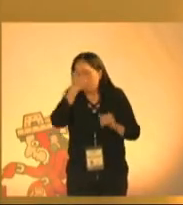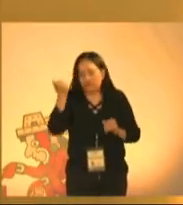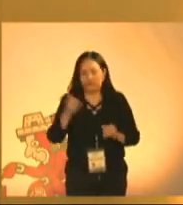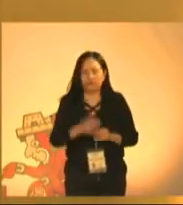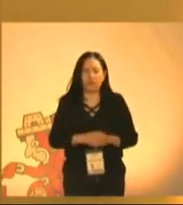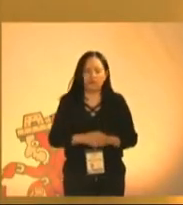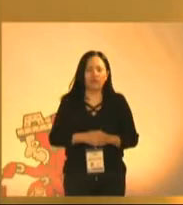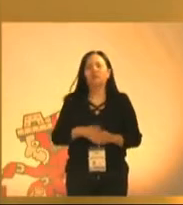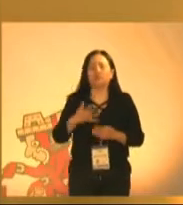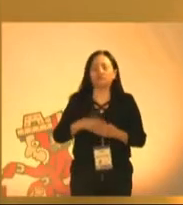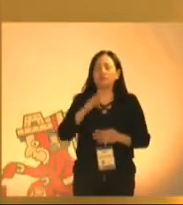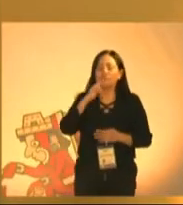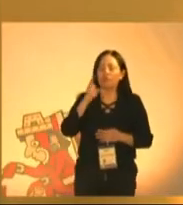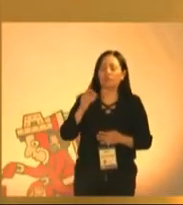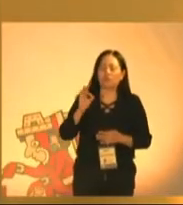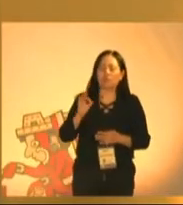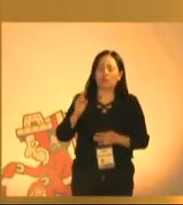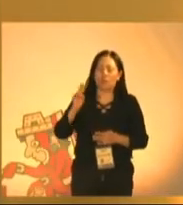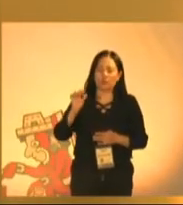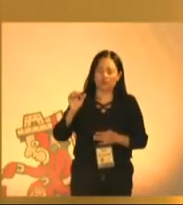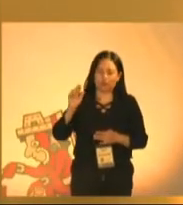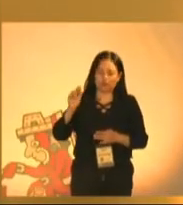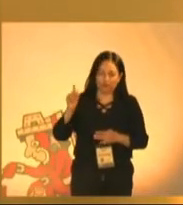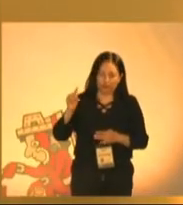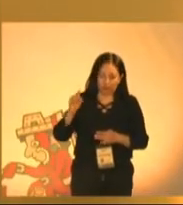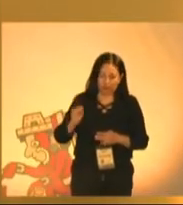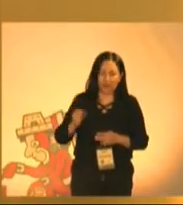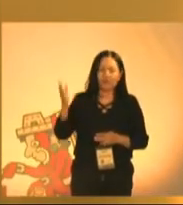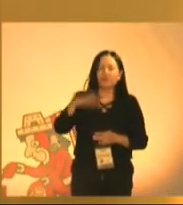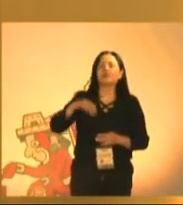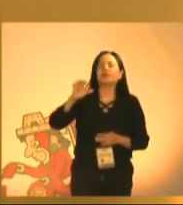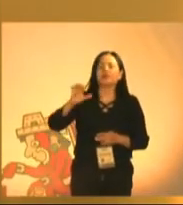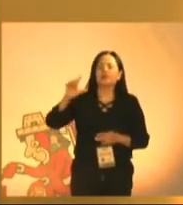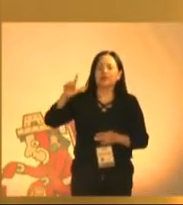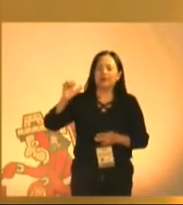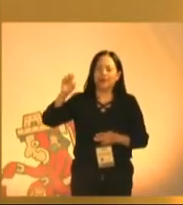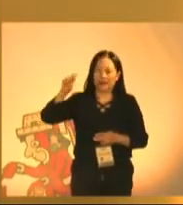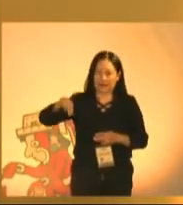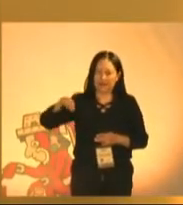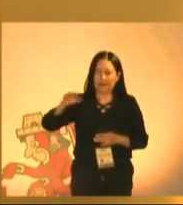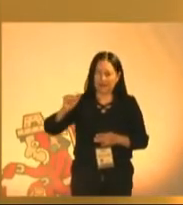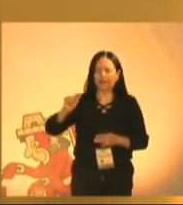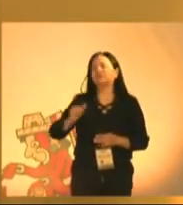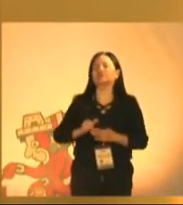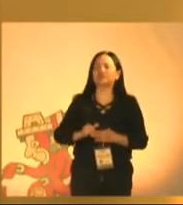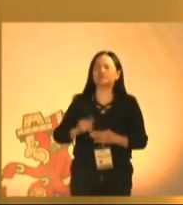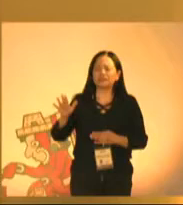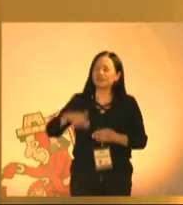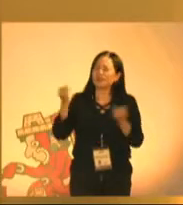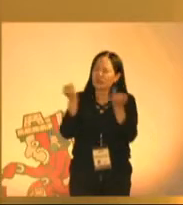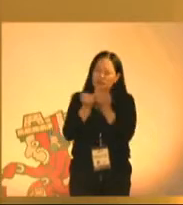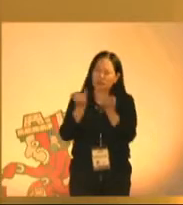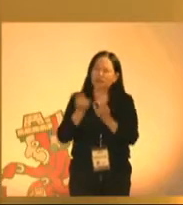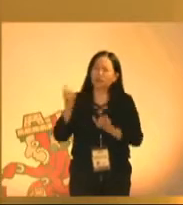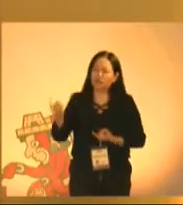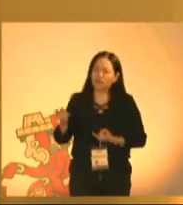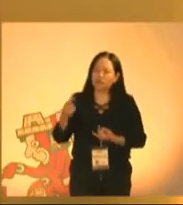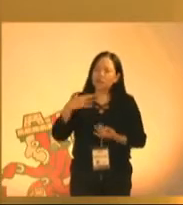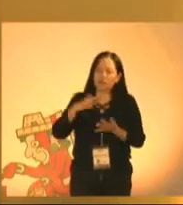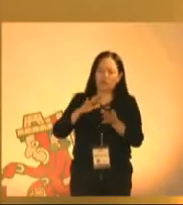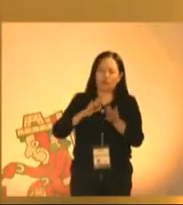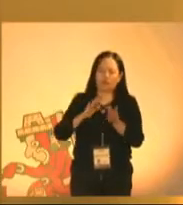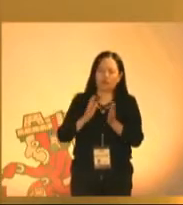mejor de carlos fuentes y lo mejor de elena poniatowska tienen la ventaja de que el lector adopta